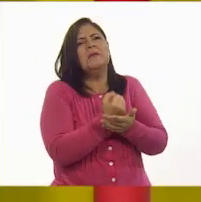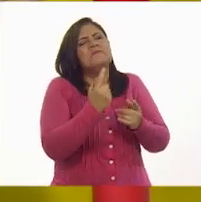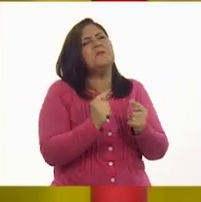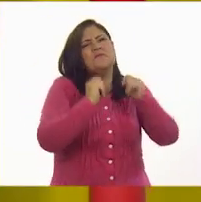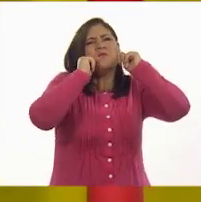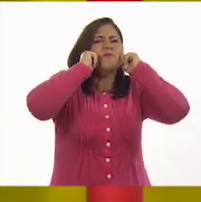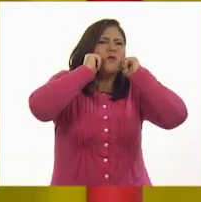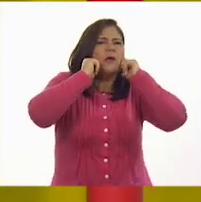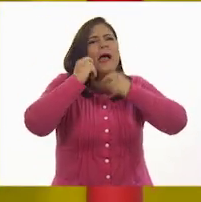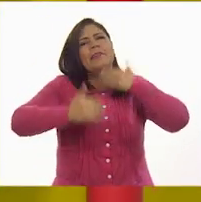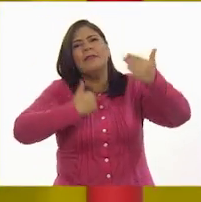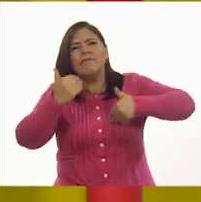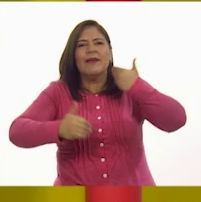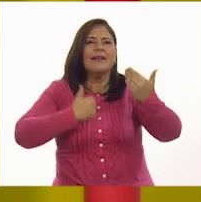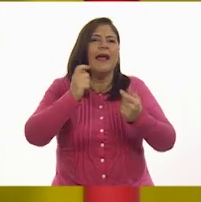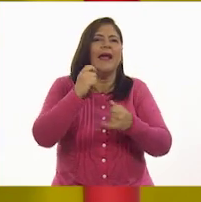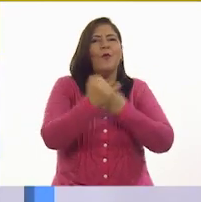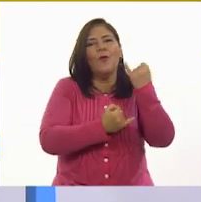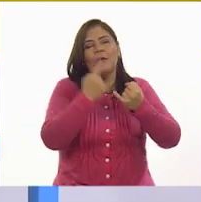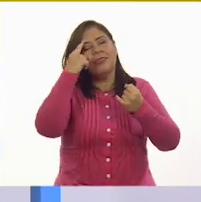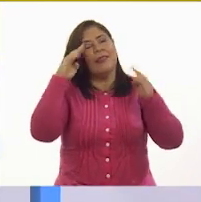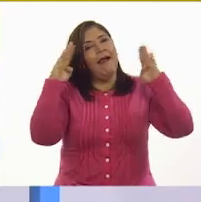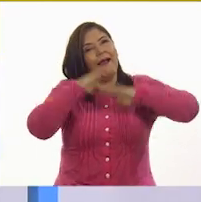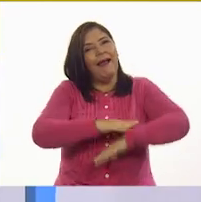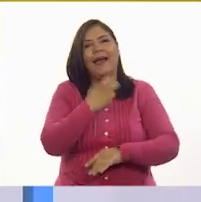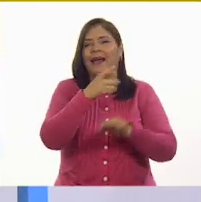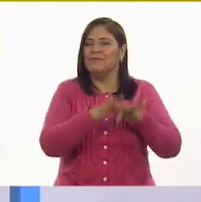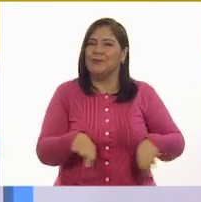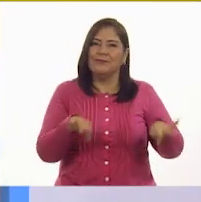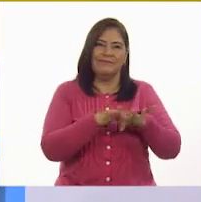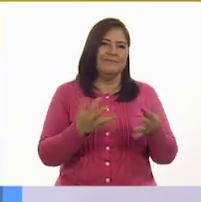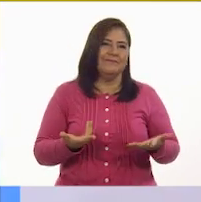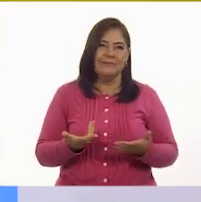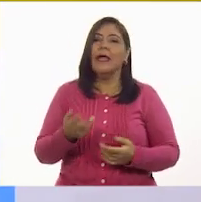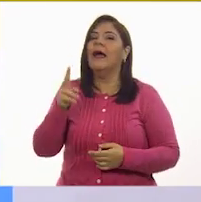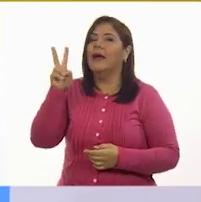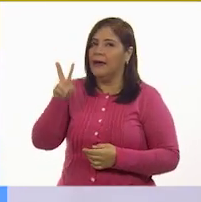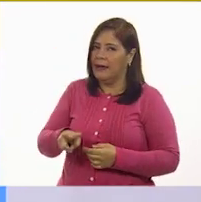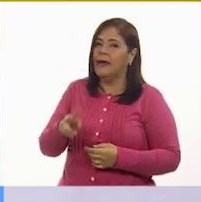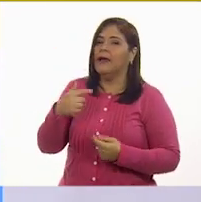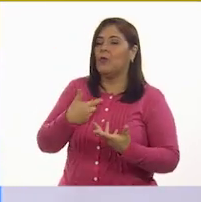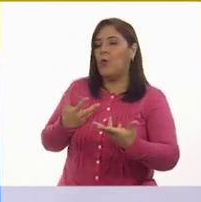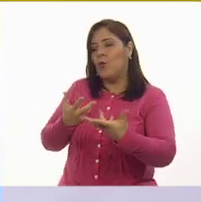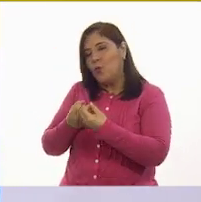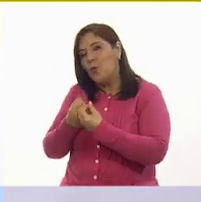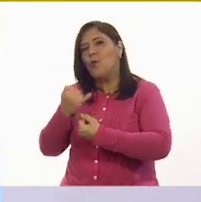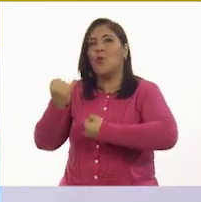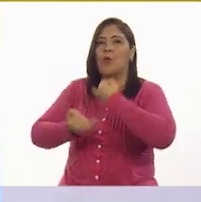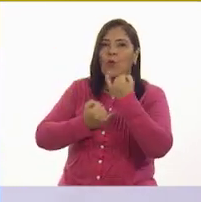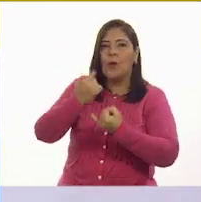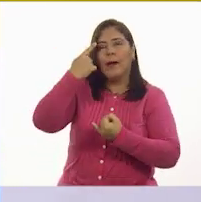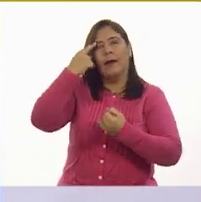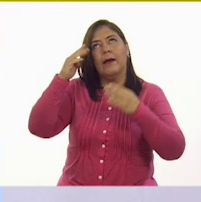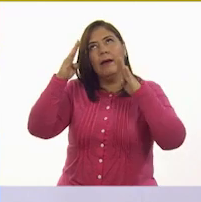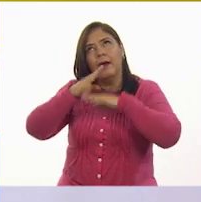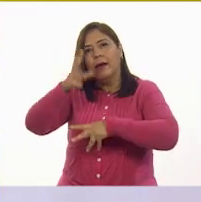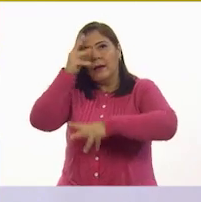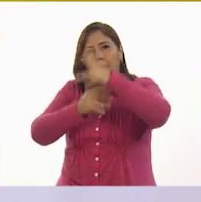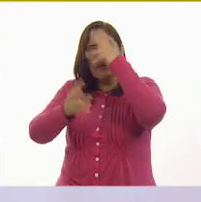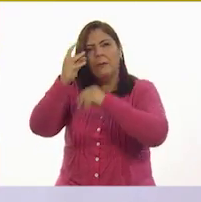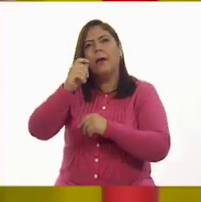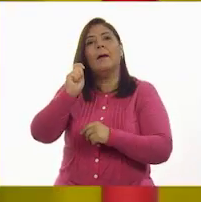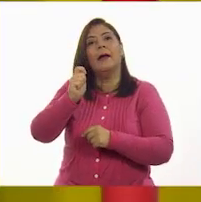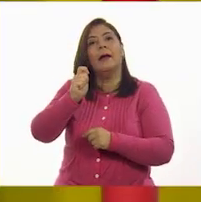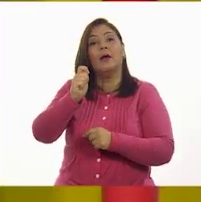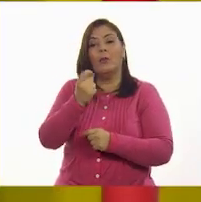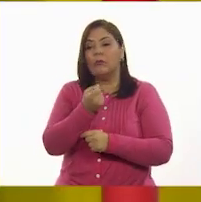es divertirnos y jugar, ¿verdad? Así es, lo importante es que podamos estar jugando y aprendiendo. ¿Y aprender? Porque estamos